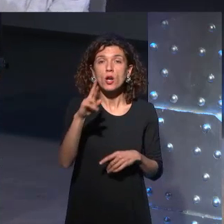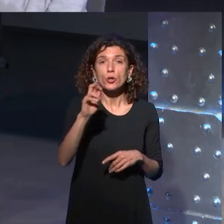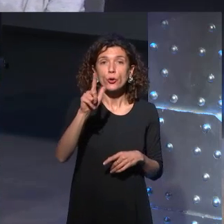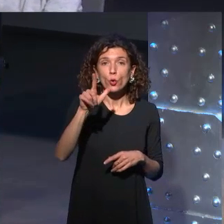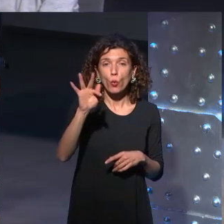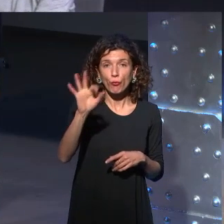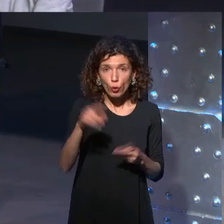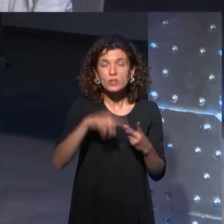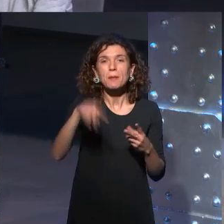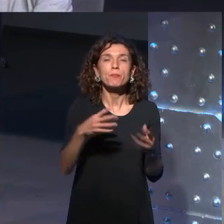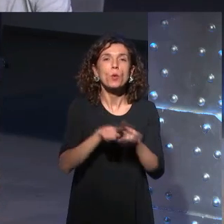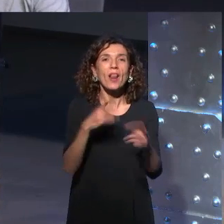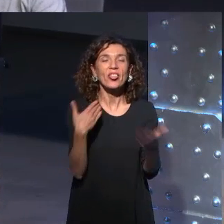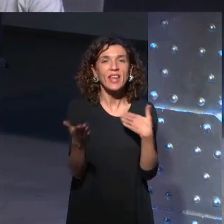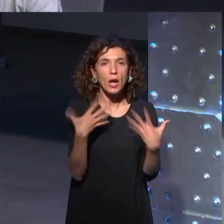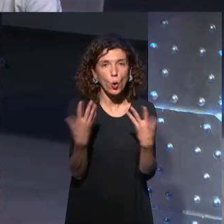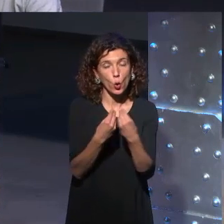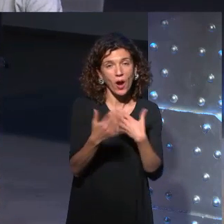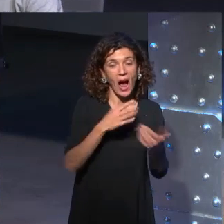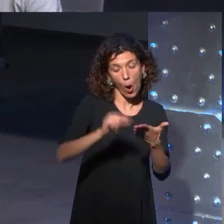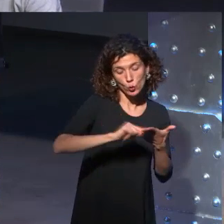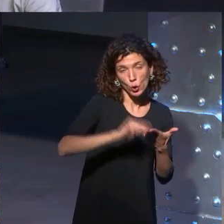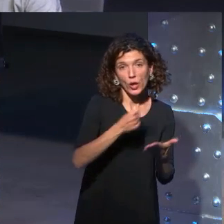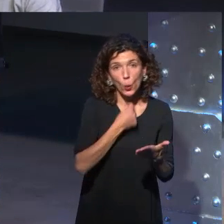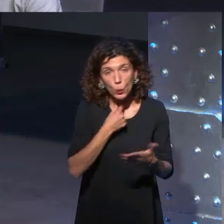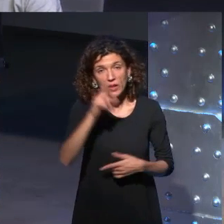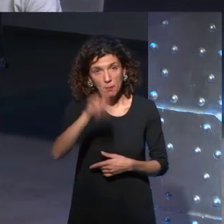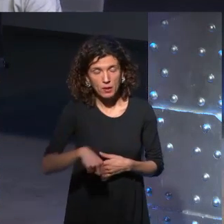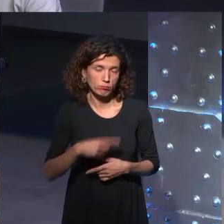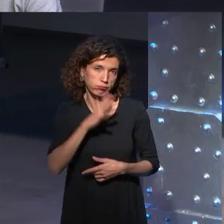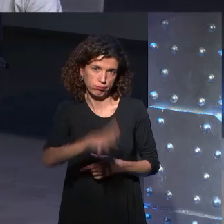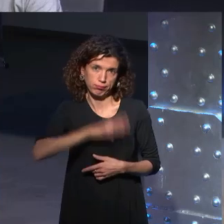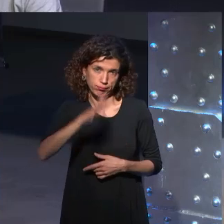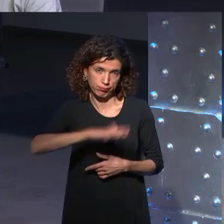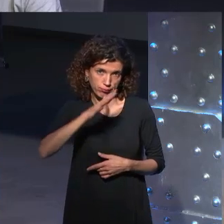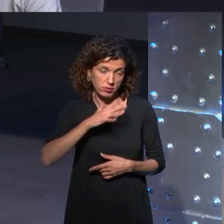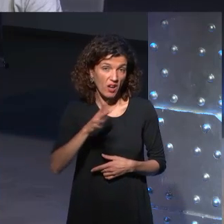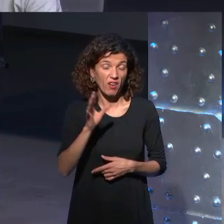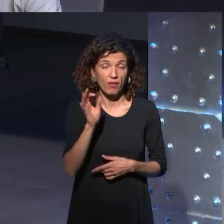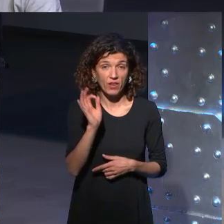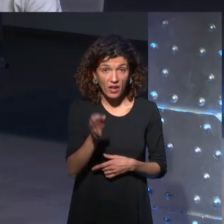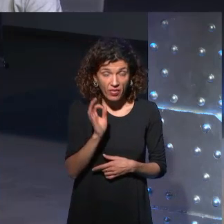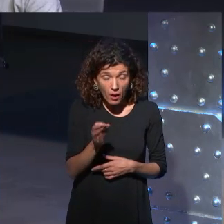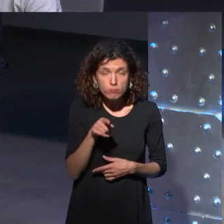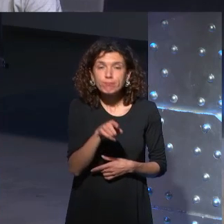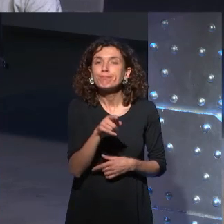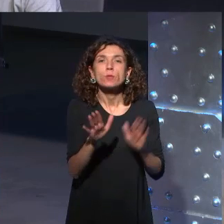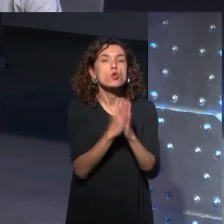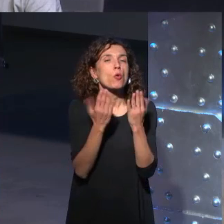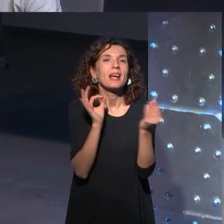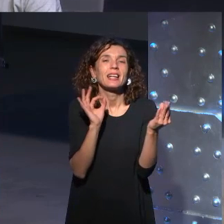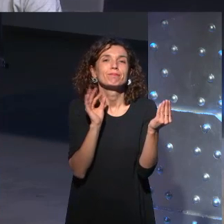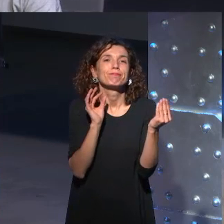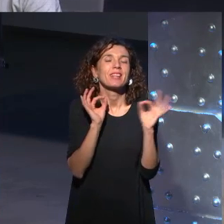Rulfo, tiene un diálogo con los autores que le gustan, increíbles, y la verdad es que la novela es esto,